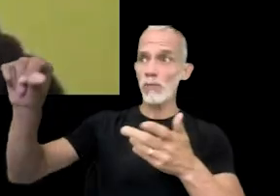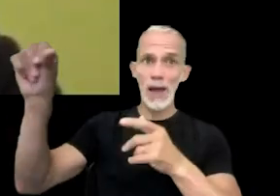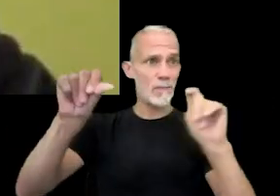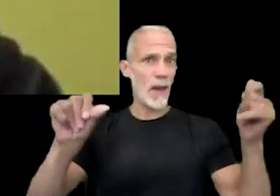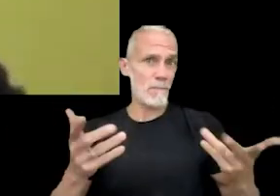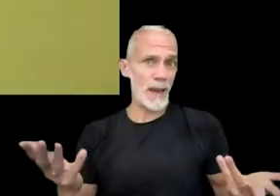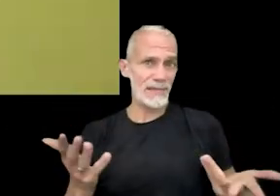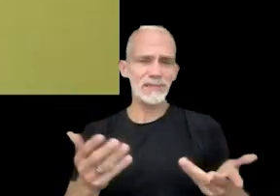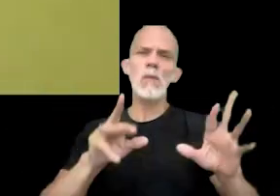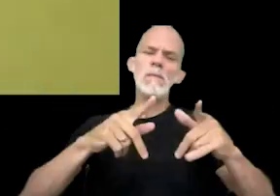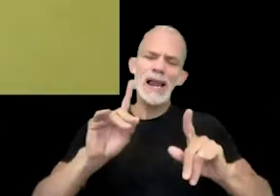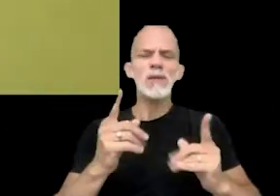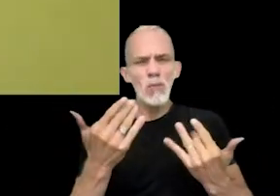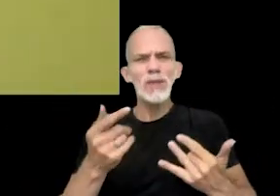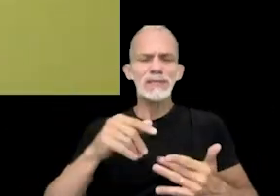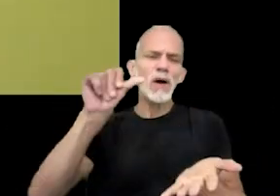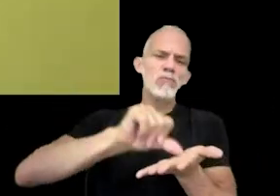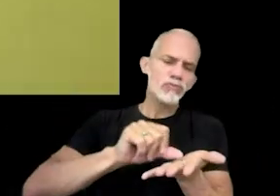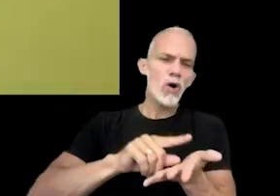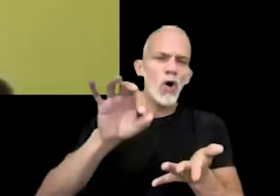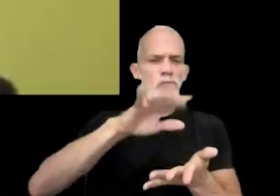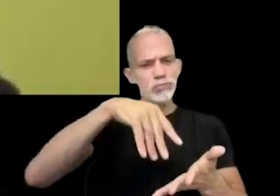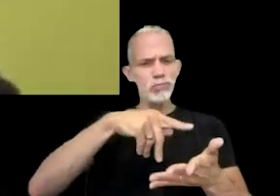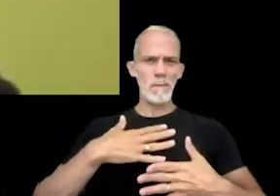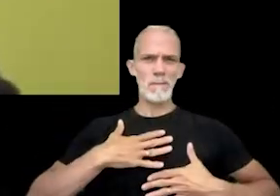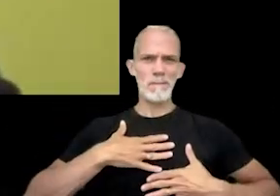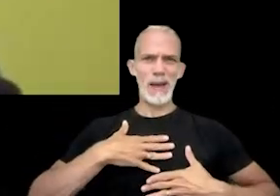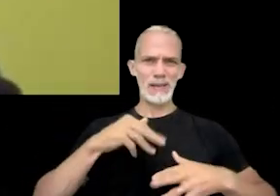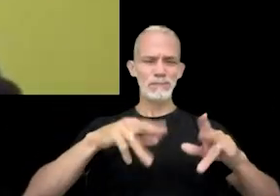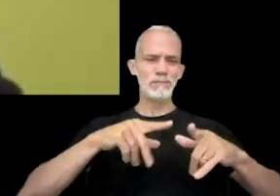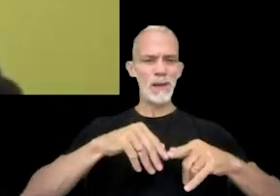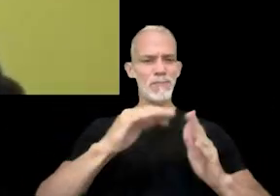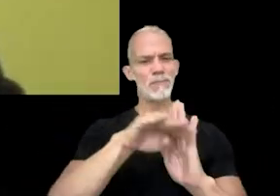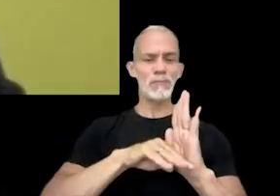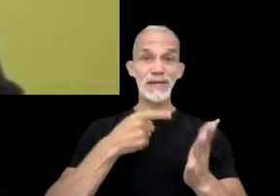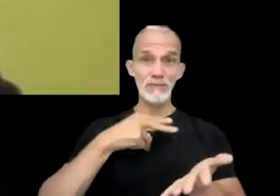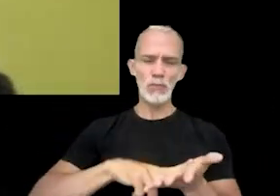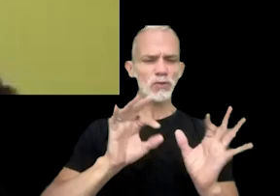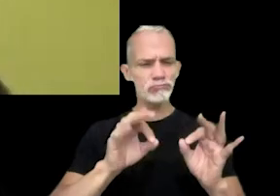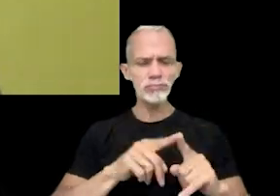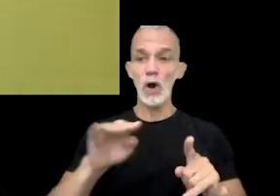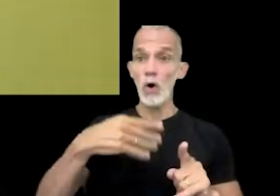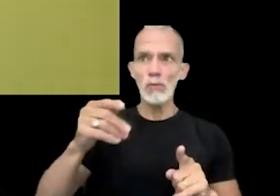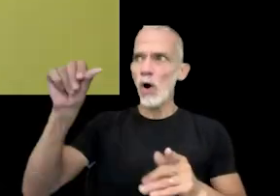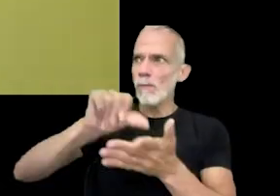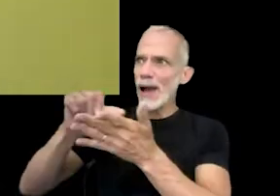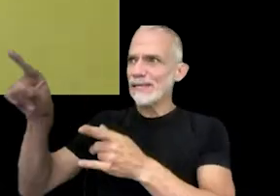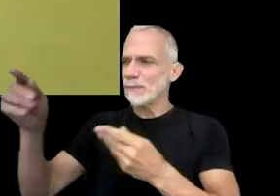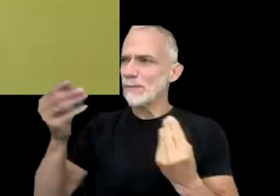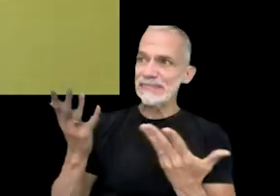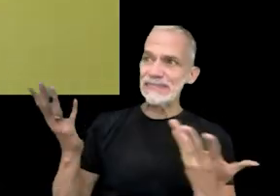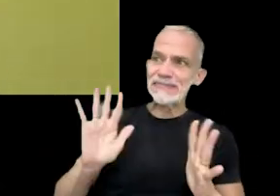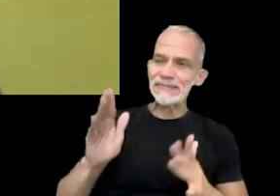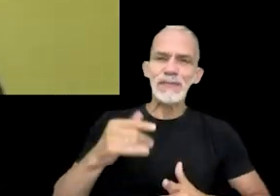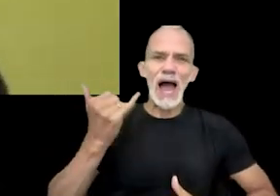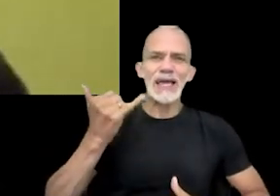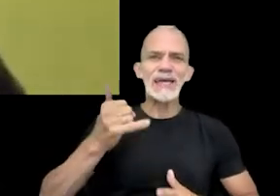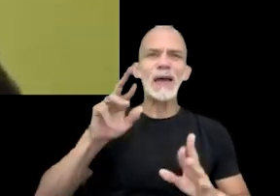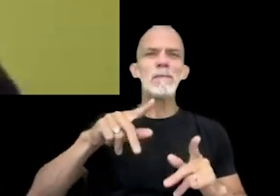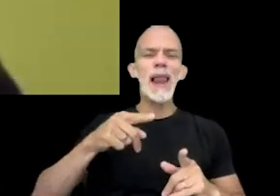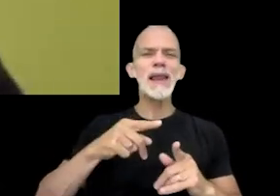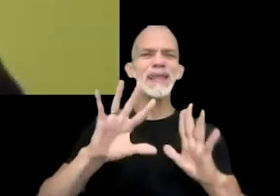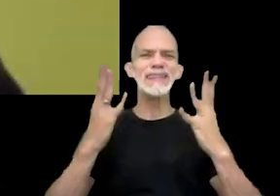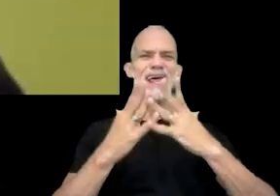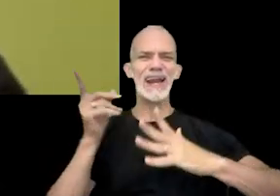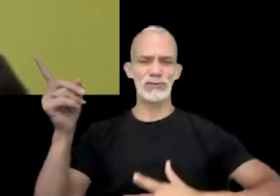planificación fiscal se puede dar a nivel local o a nivel internacional, ¿no? Entonces, cuando nos encontramos con contribuyentes que tienen esquemas